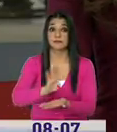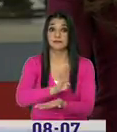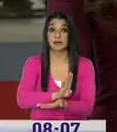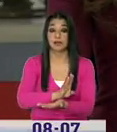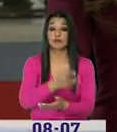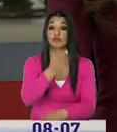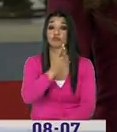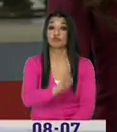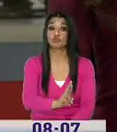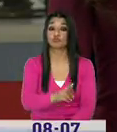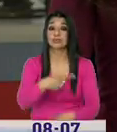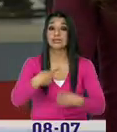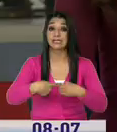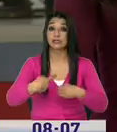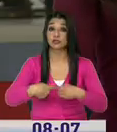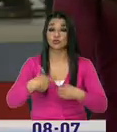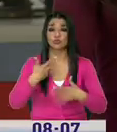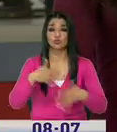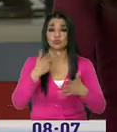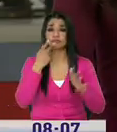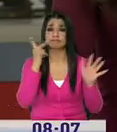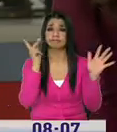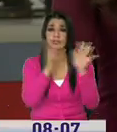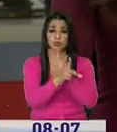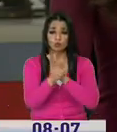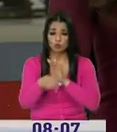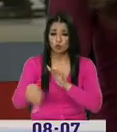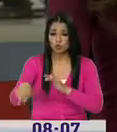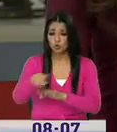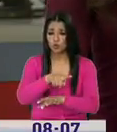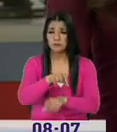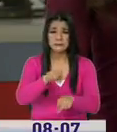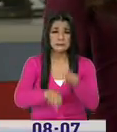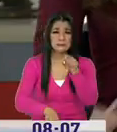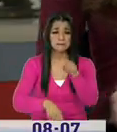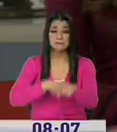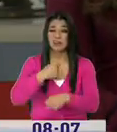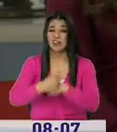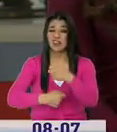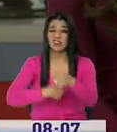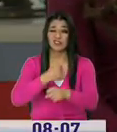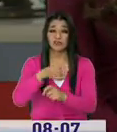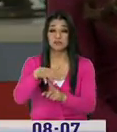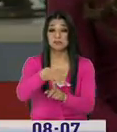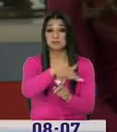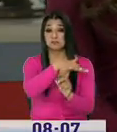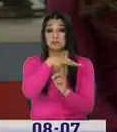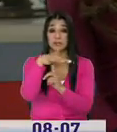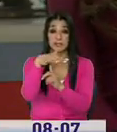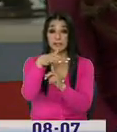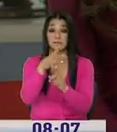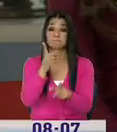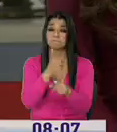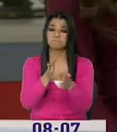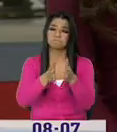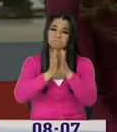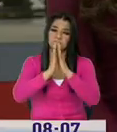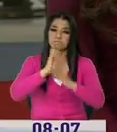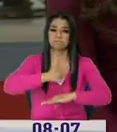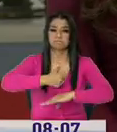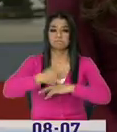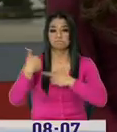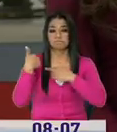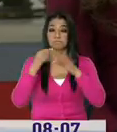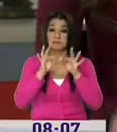al sur de la capital, denuncian las pésimas condiciones en las cuales por años se encuentra el parque infantil. Solicitan a las autoridades competentes